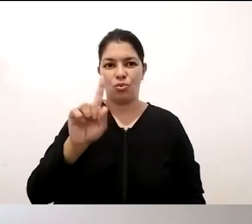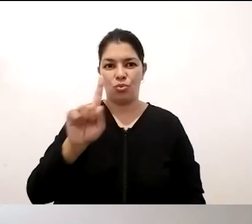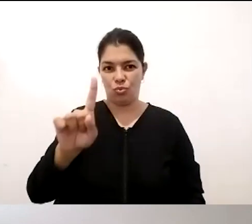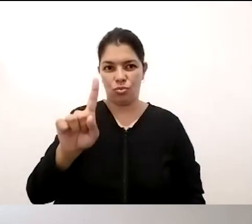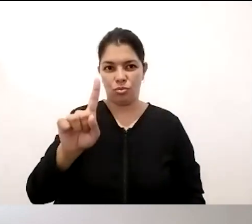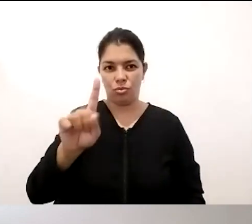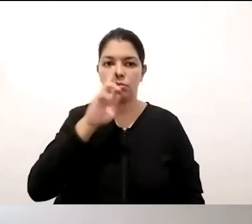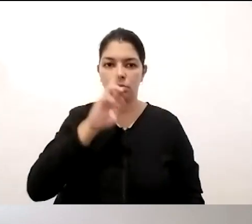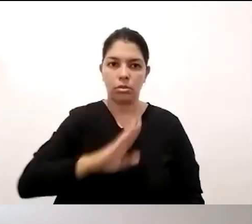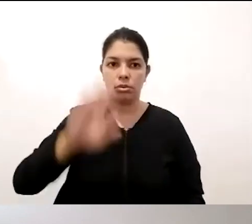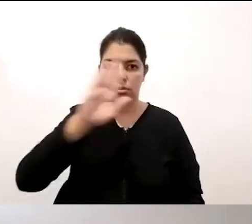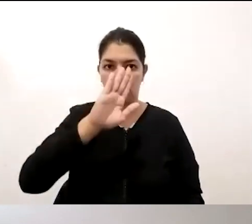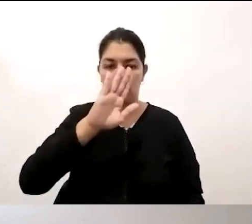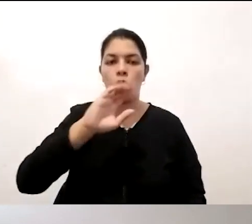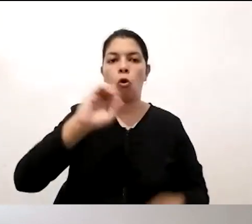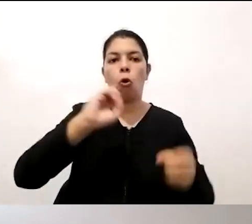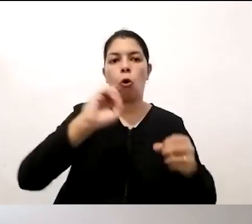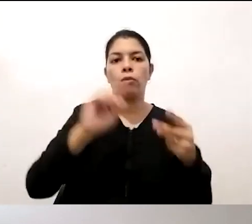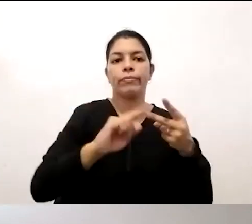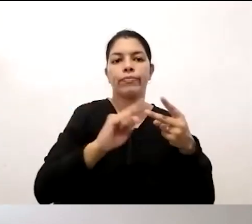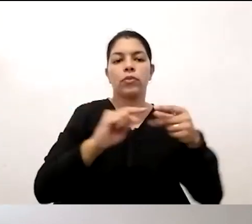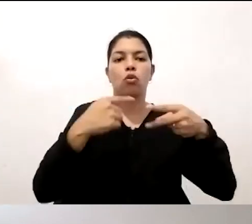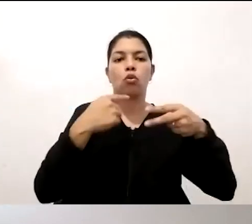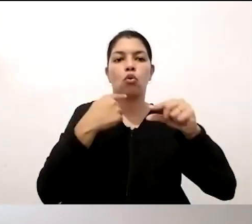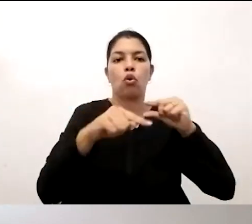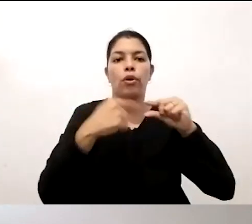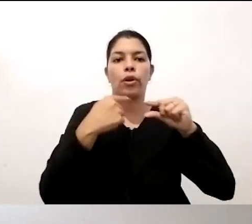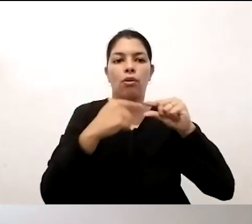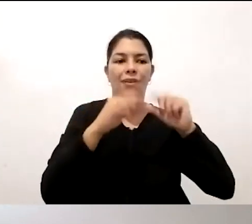otra es un correo electrónico que se llama